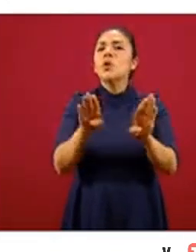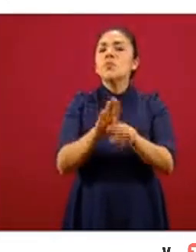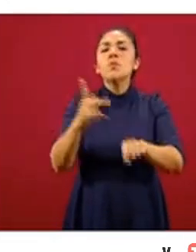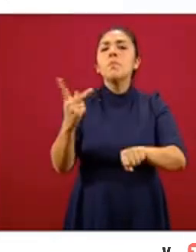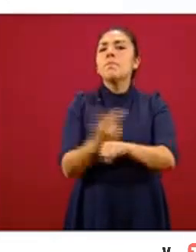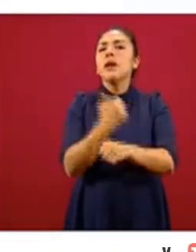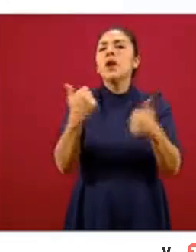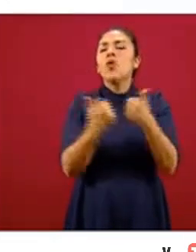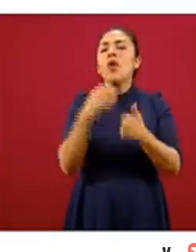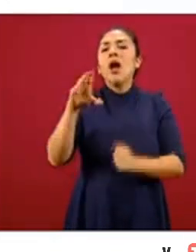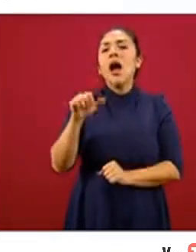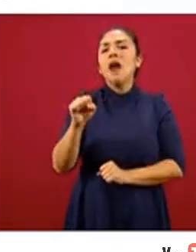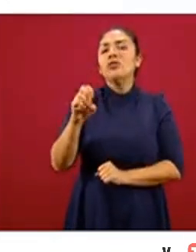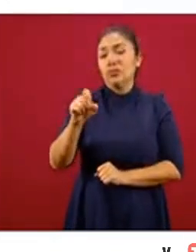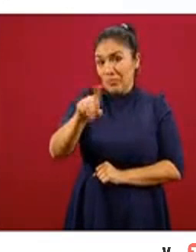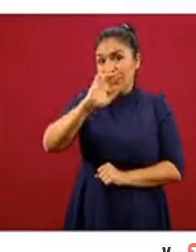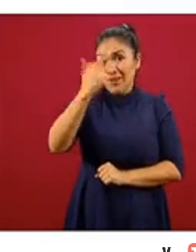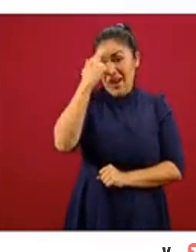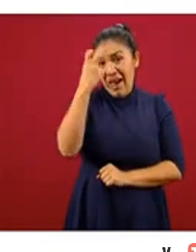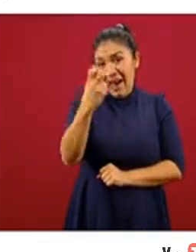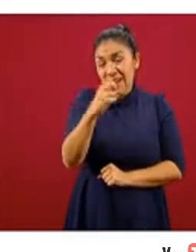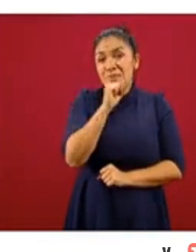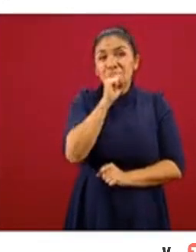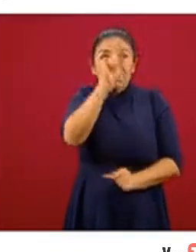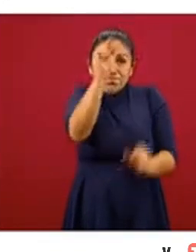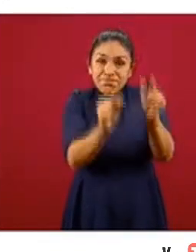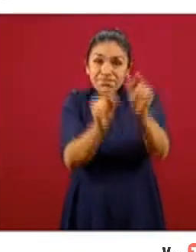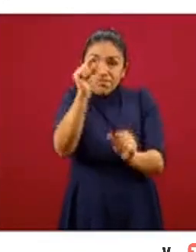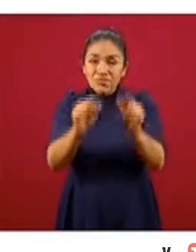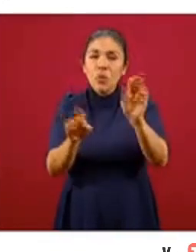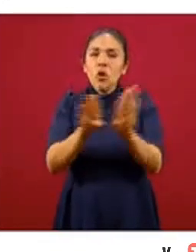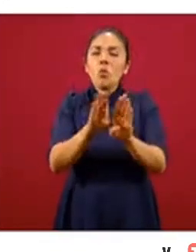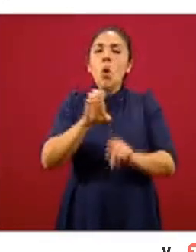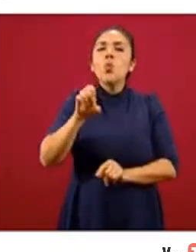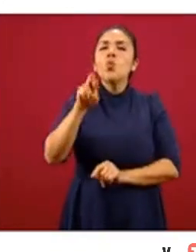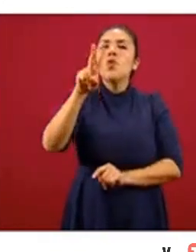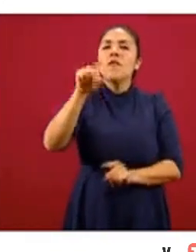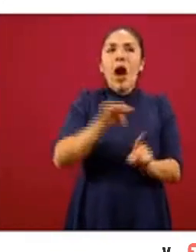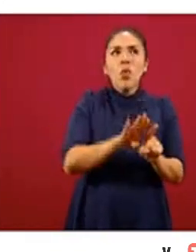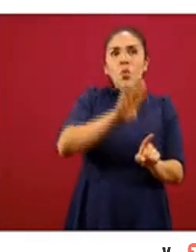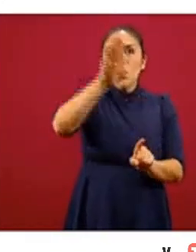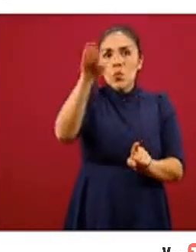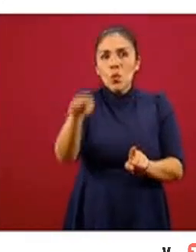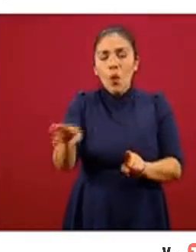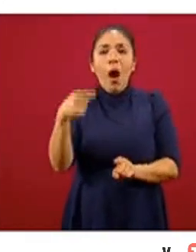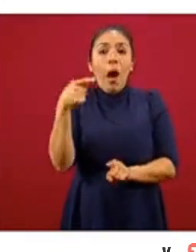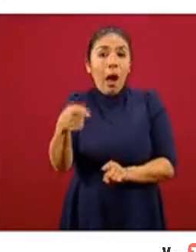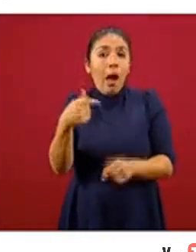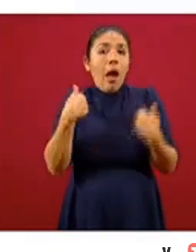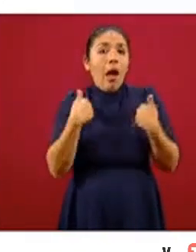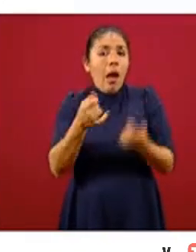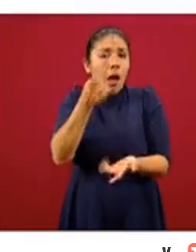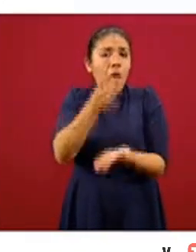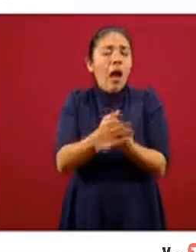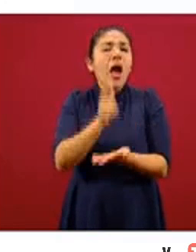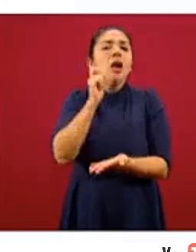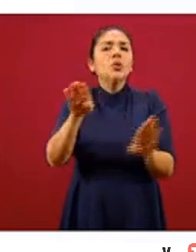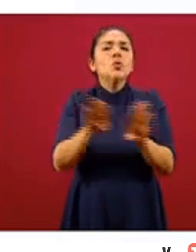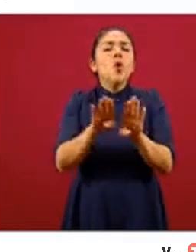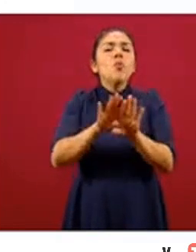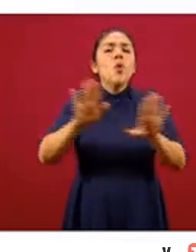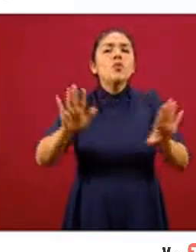casos. Recordemos que en este tipo de representaciones llamadas curvas epidémicas, lo que se ve aquí es la progresión del